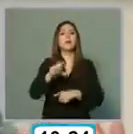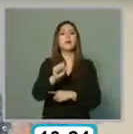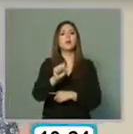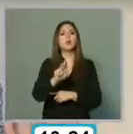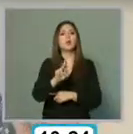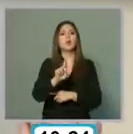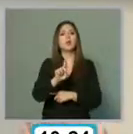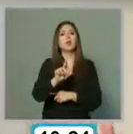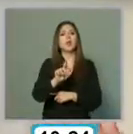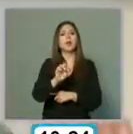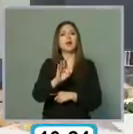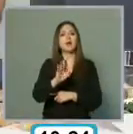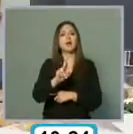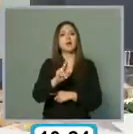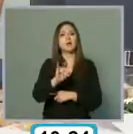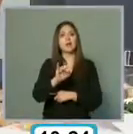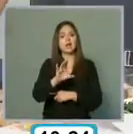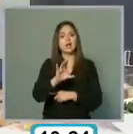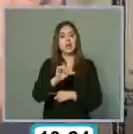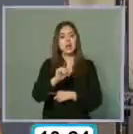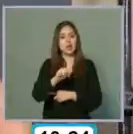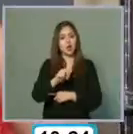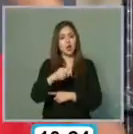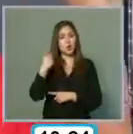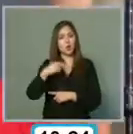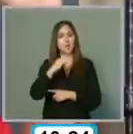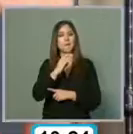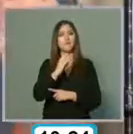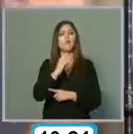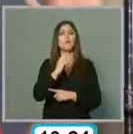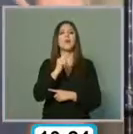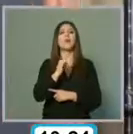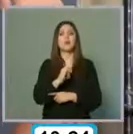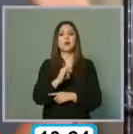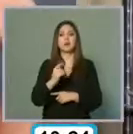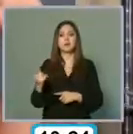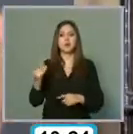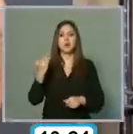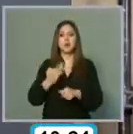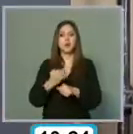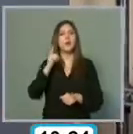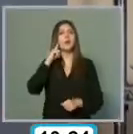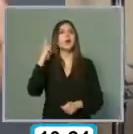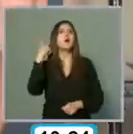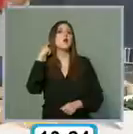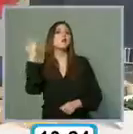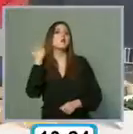llama boboti. ¿Estamos bien? Pues ya con el mood, ¿no? Escuchen la música. Ah, mira.